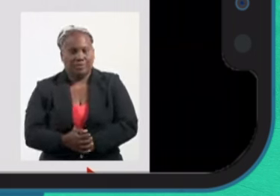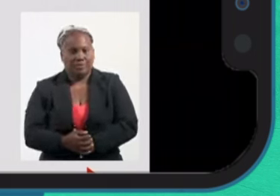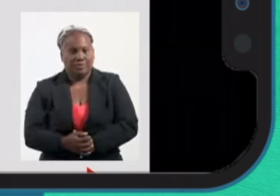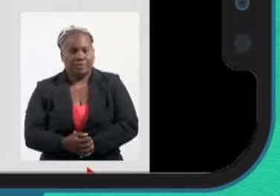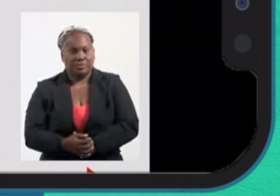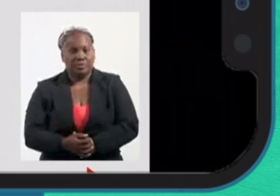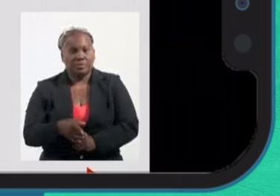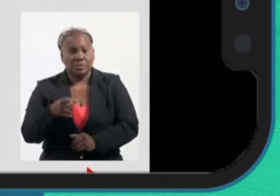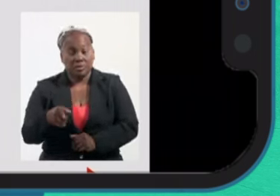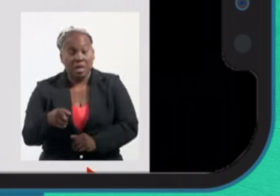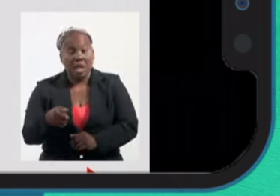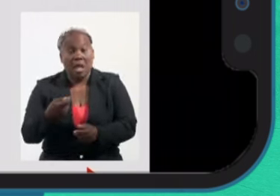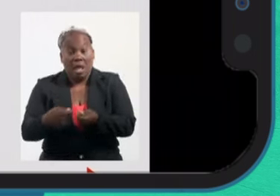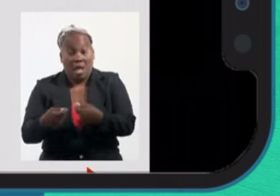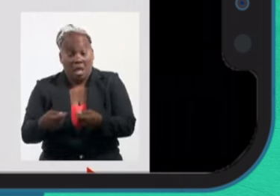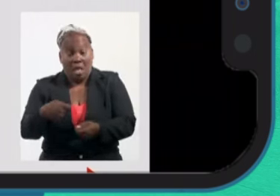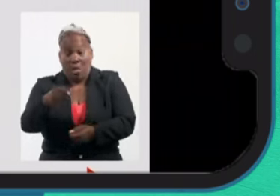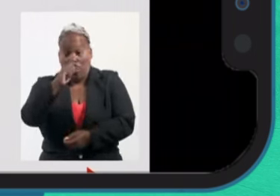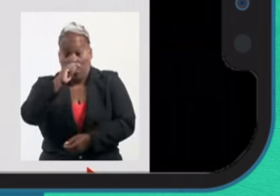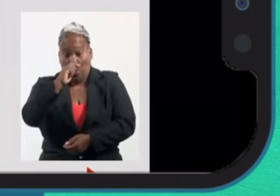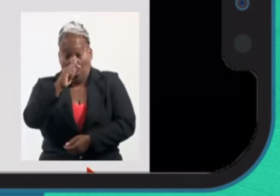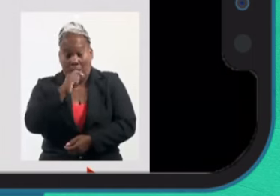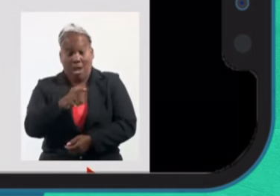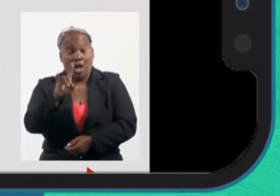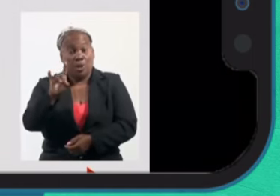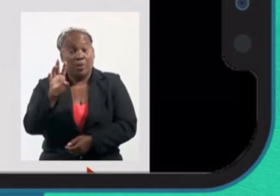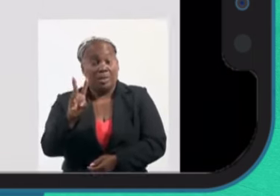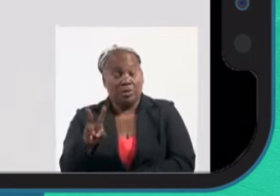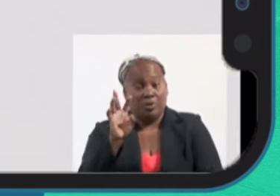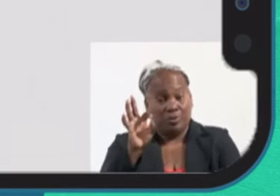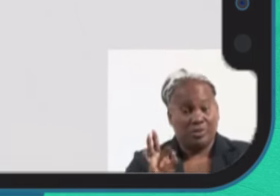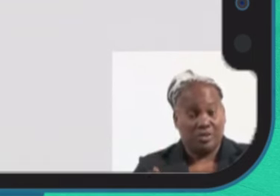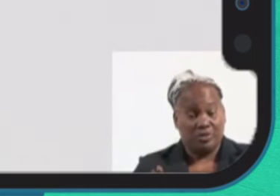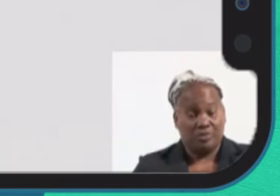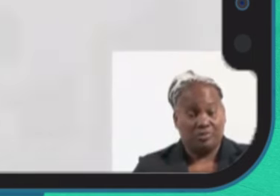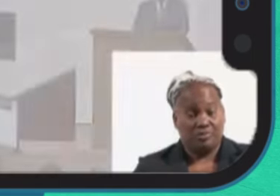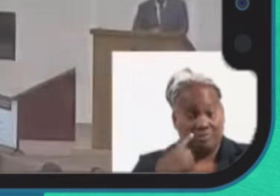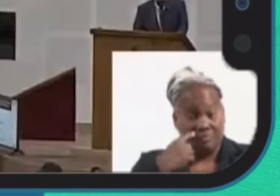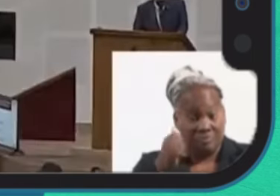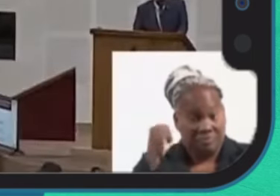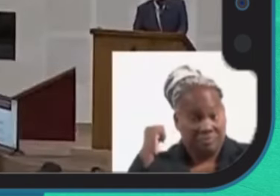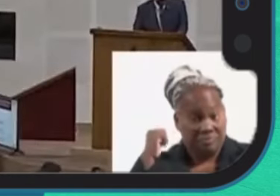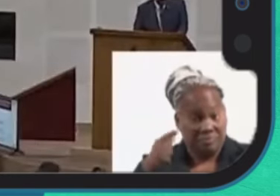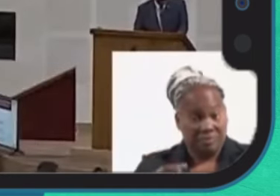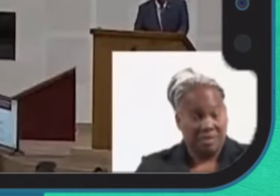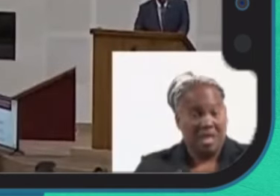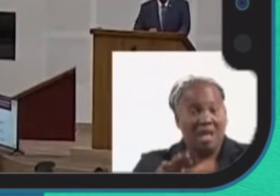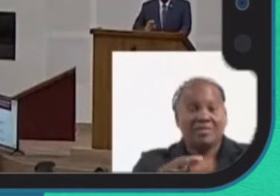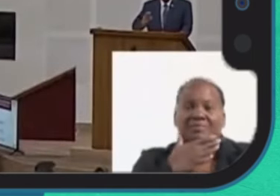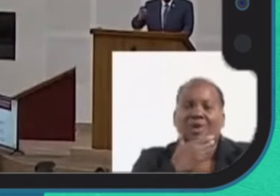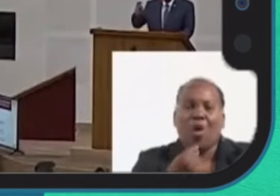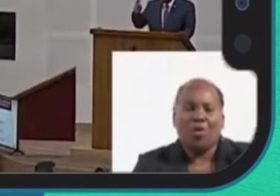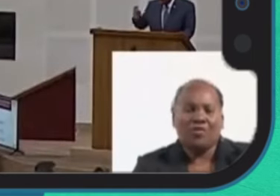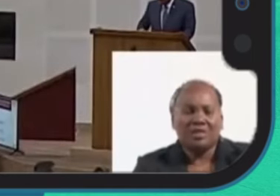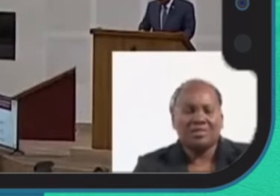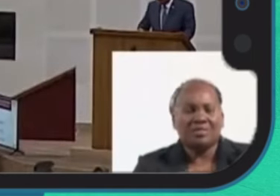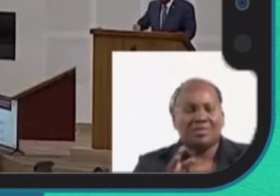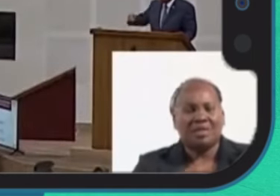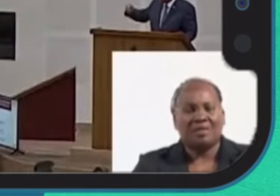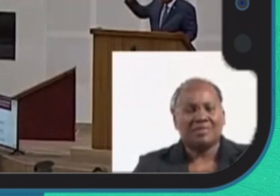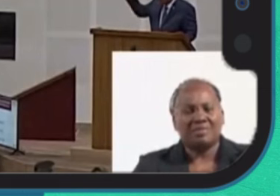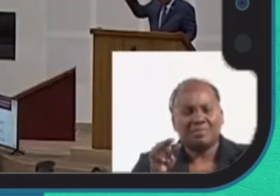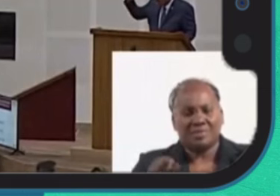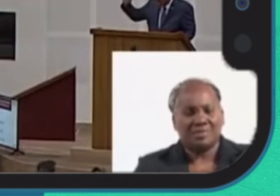el tráfico de drogas, el 92%. Fíjense, queda un por ciento ahí porque a veces son adolescentes, a veces son personas